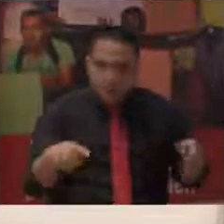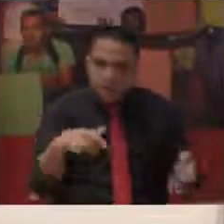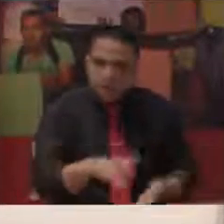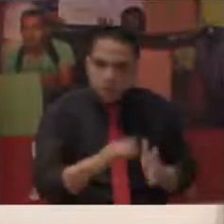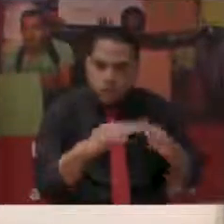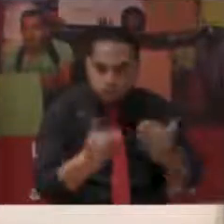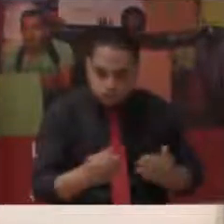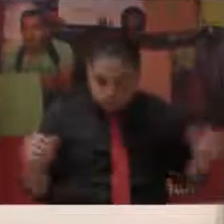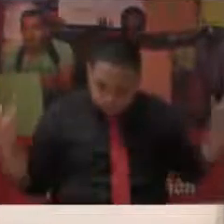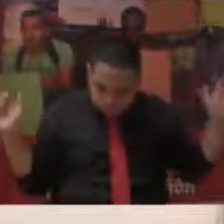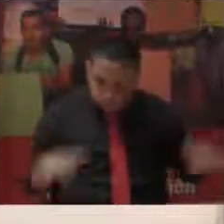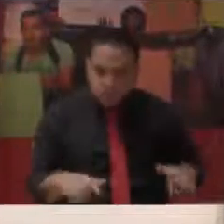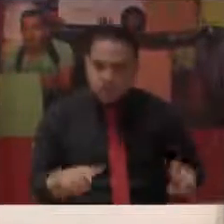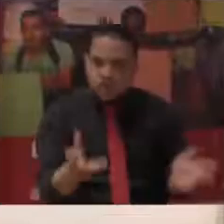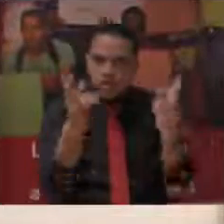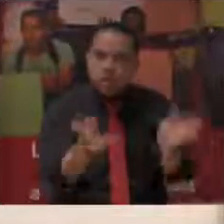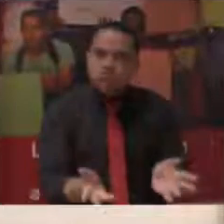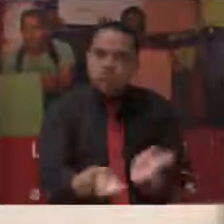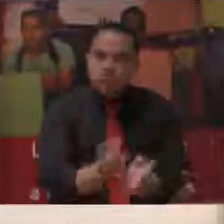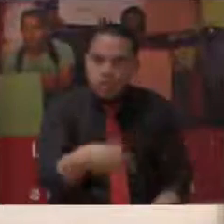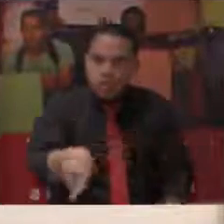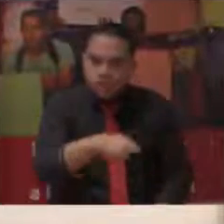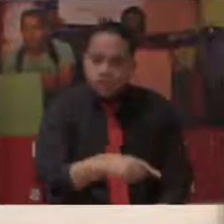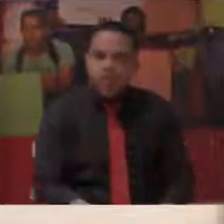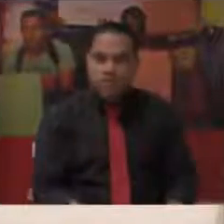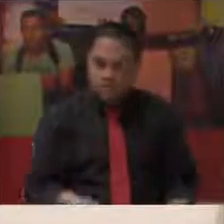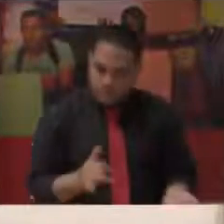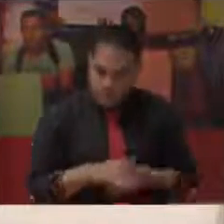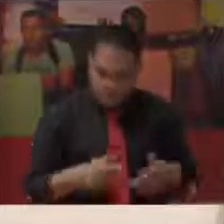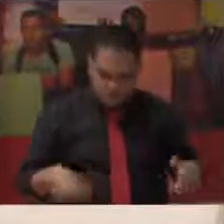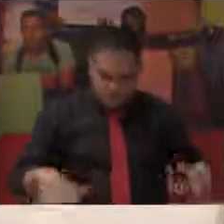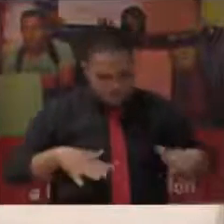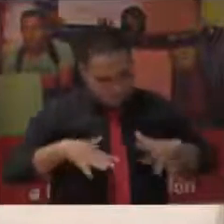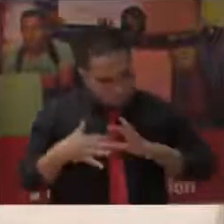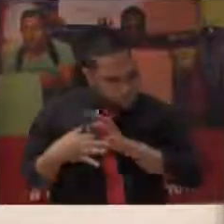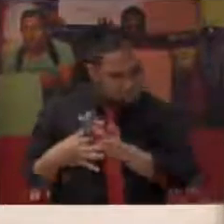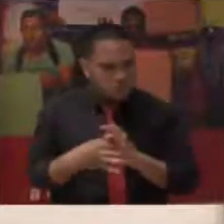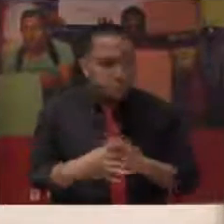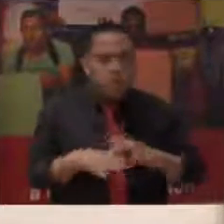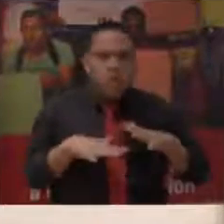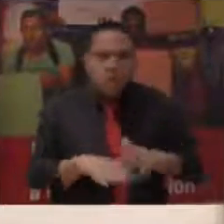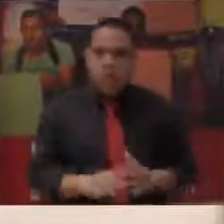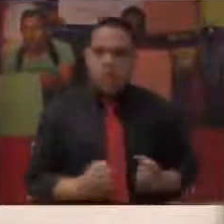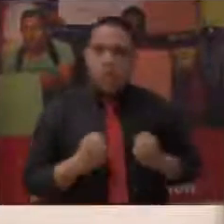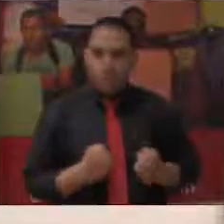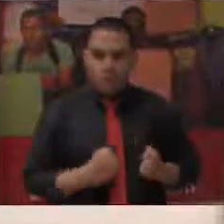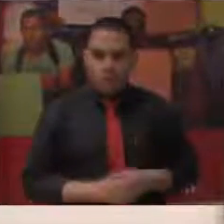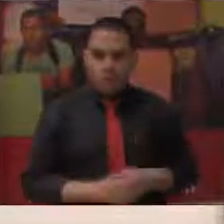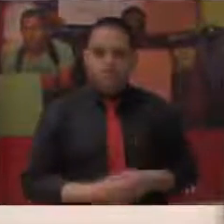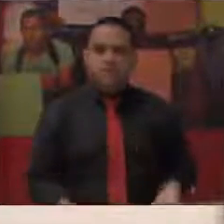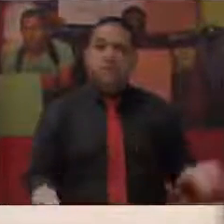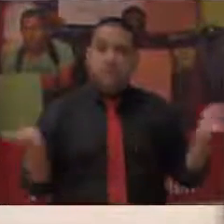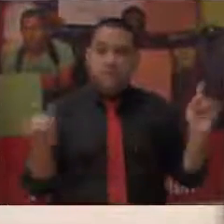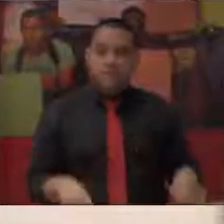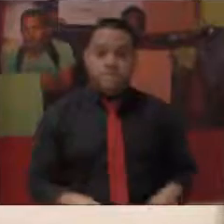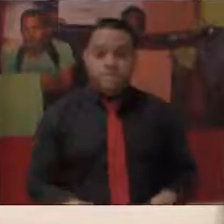Y en ese escenario se han creado unas redes muy fuertes entre ellos mismos. Tenemos